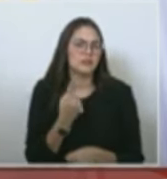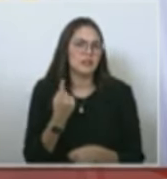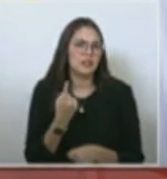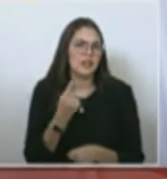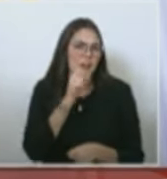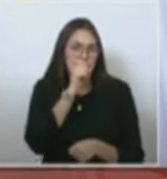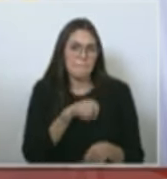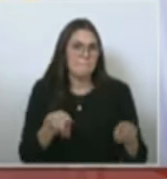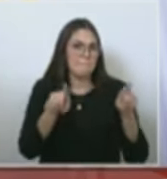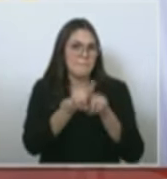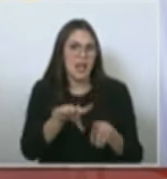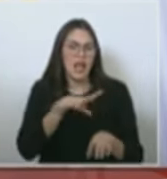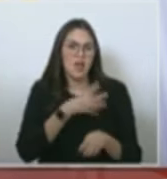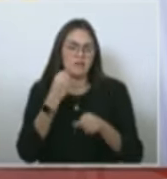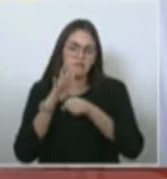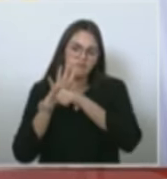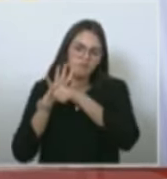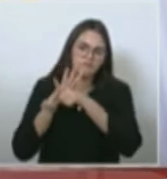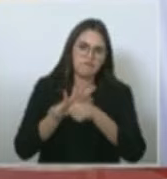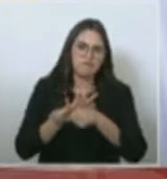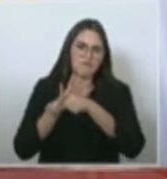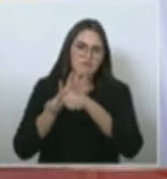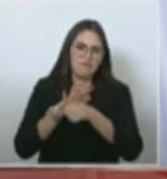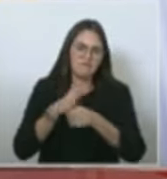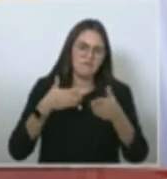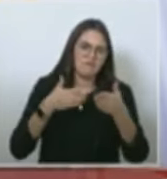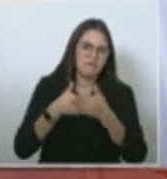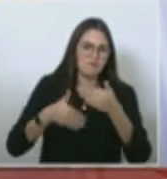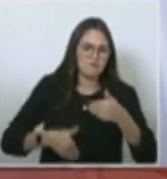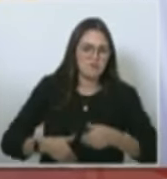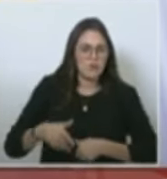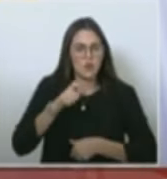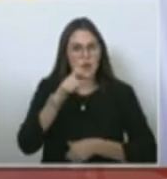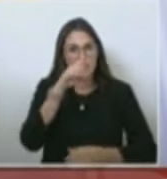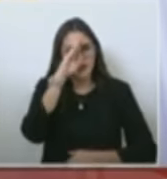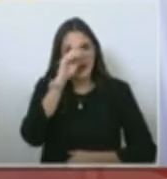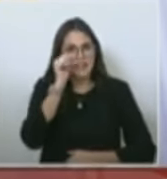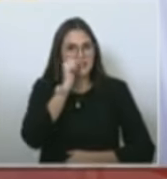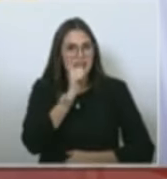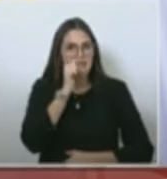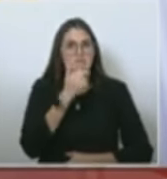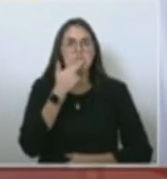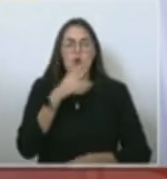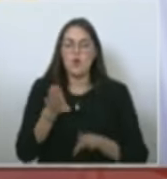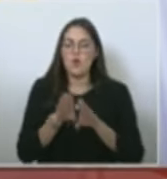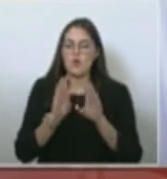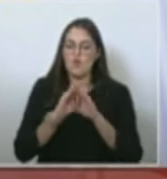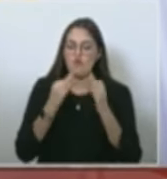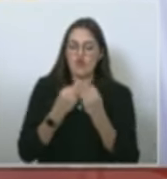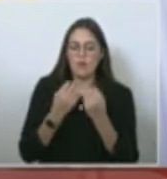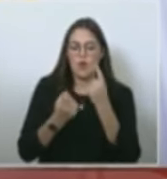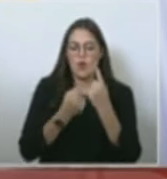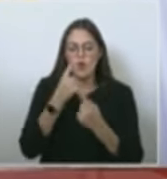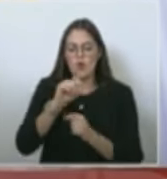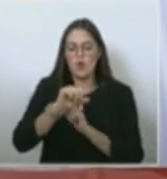por la misma represión, el camino que se consideraba por parte de algunas organizaciones de